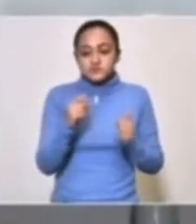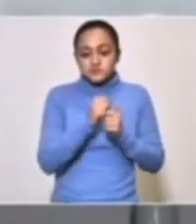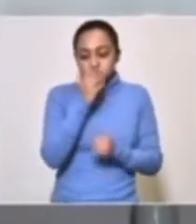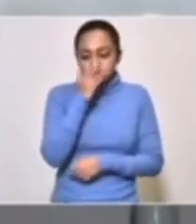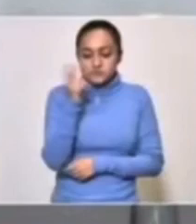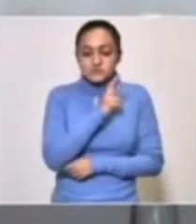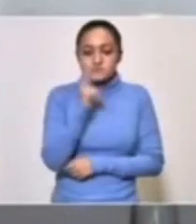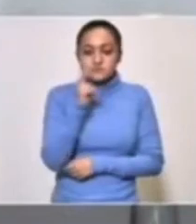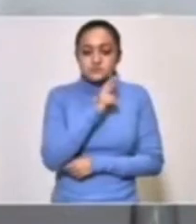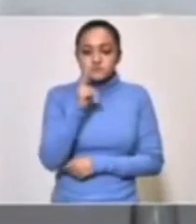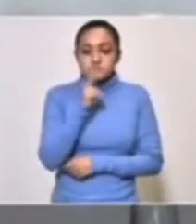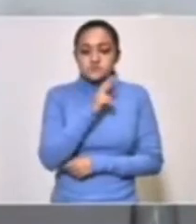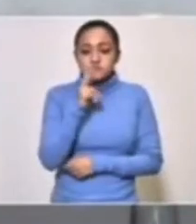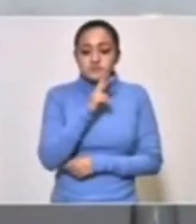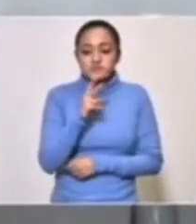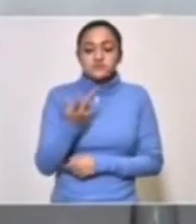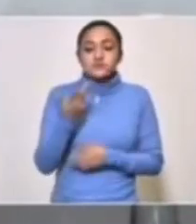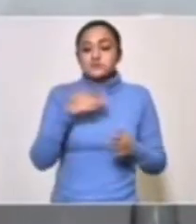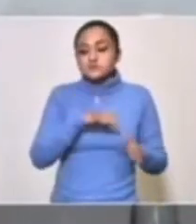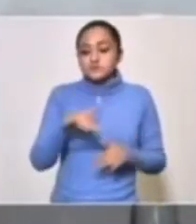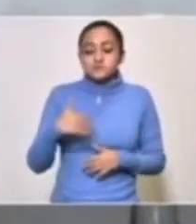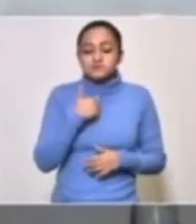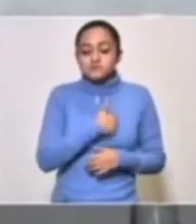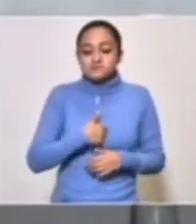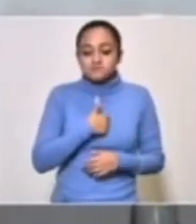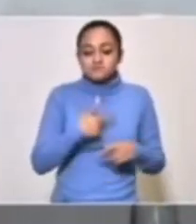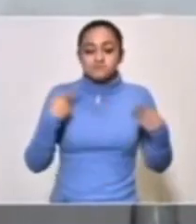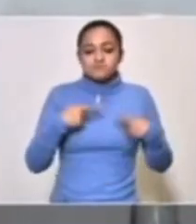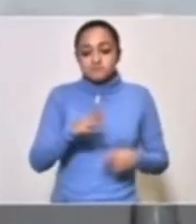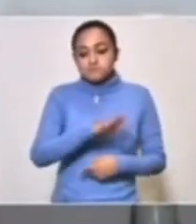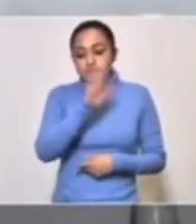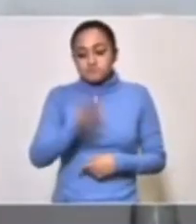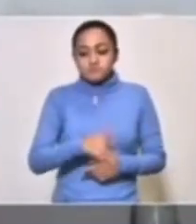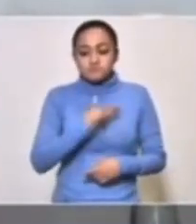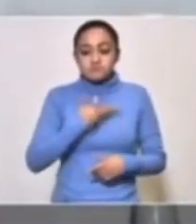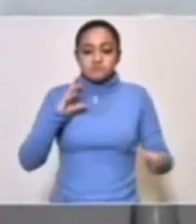ventilación asistida. En lo que respecta lamentablemente a las defunciones, tenemos un acumulado.